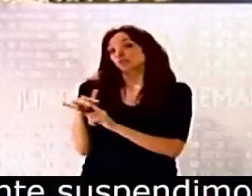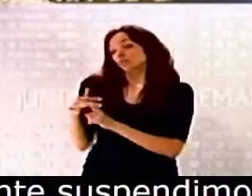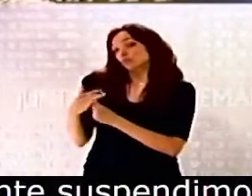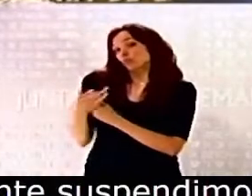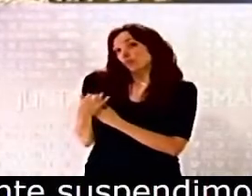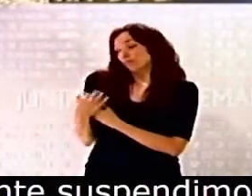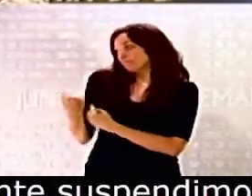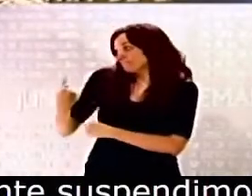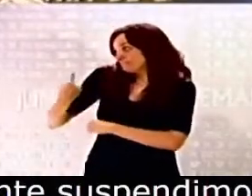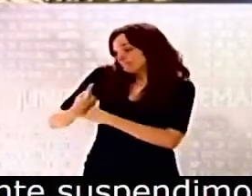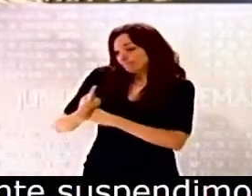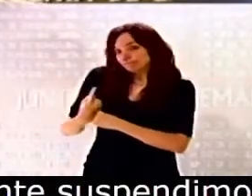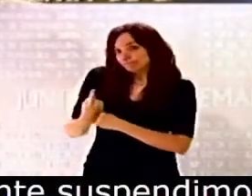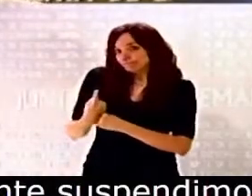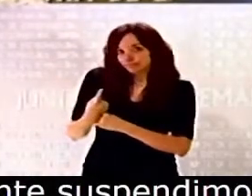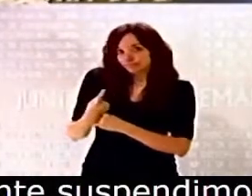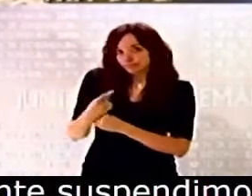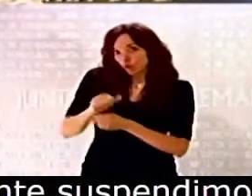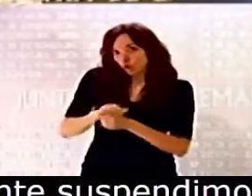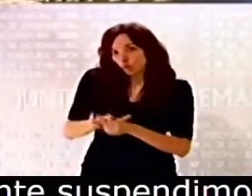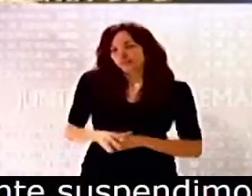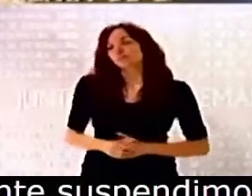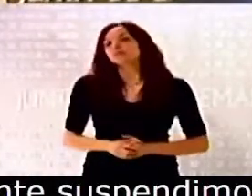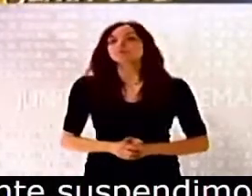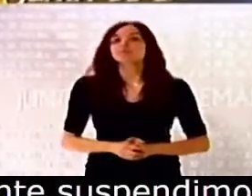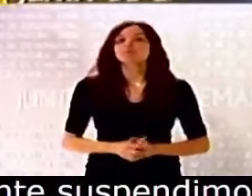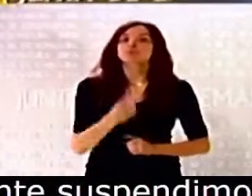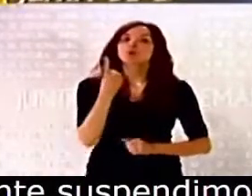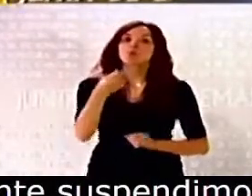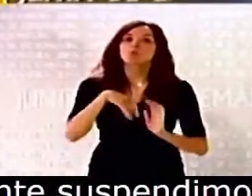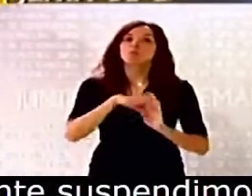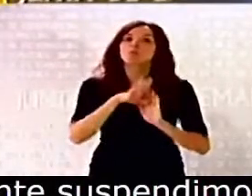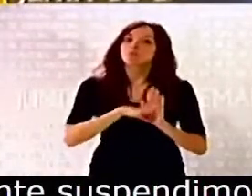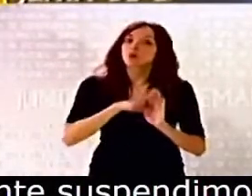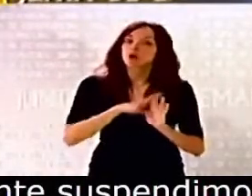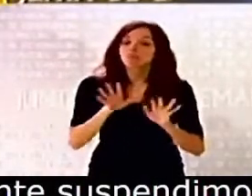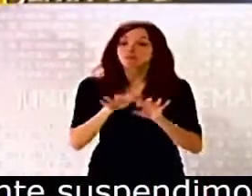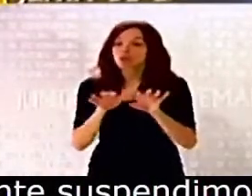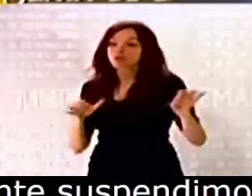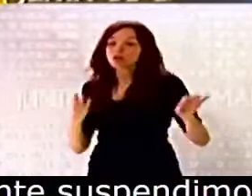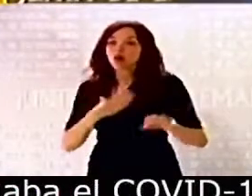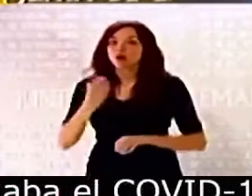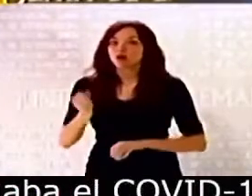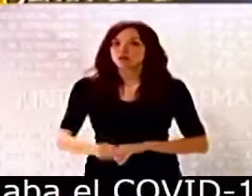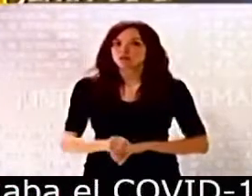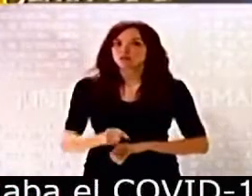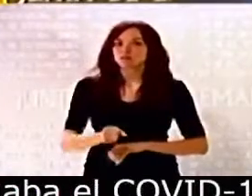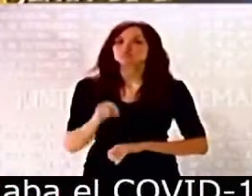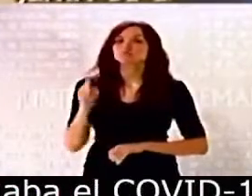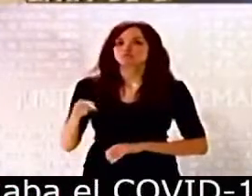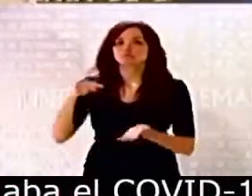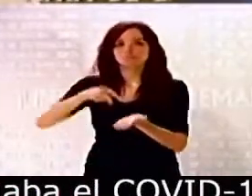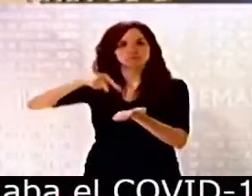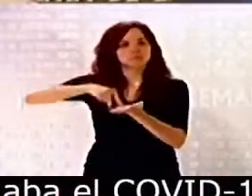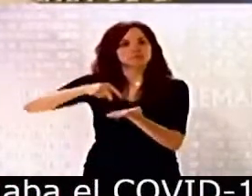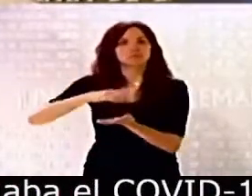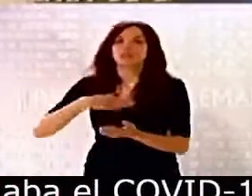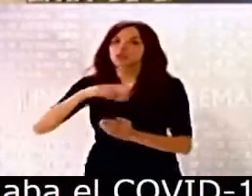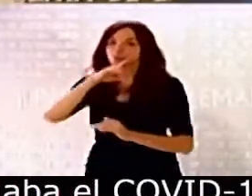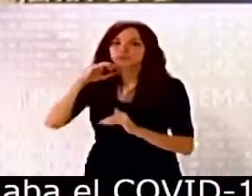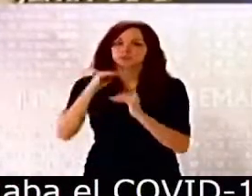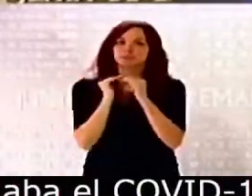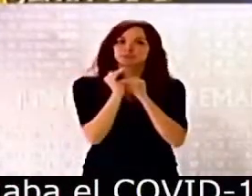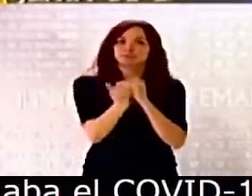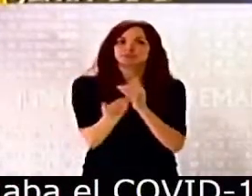que obligaba el COVID-19, y un programa que la inmensa mayoría de los alcaldes demandaron su permanencia y también nos hicieron